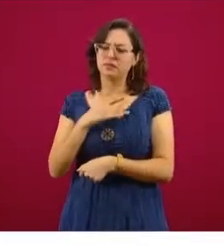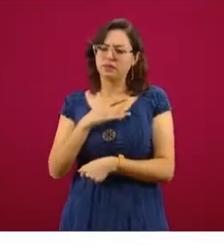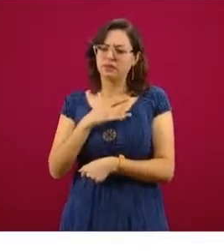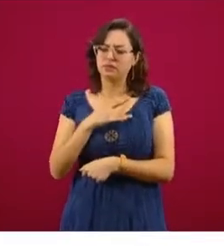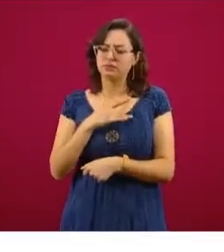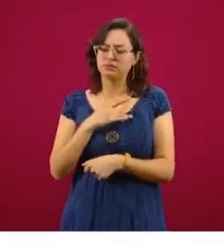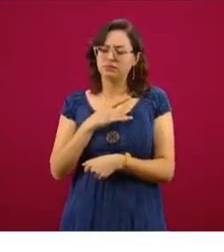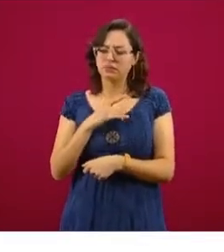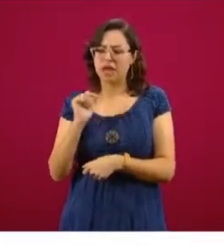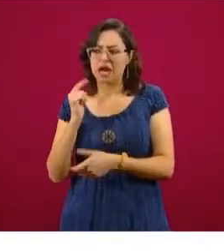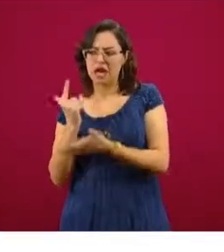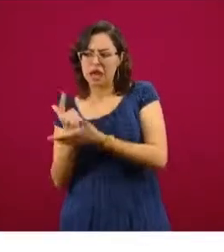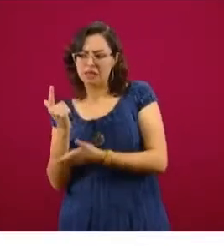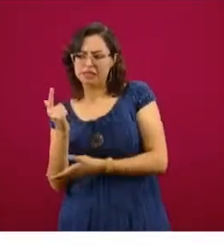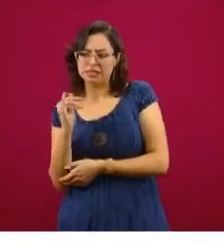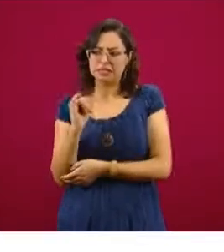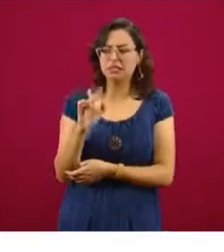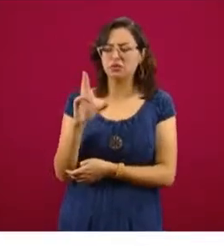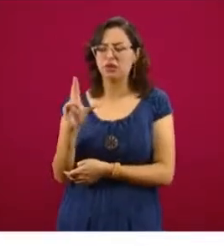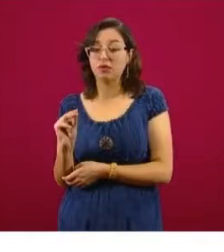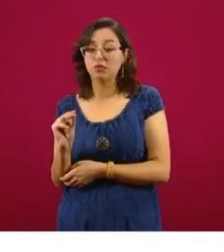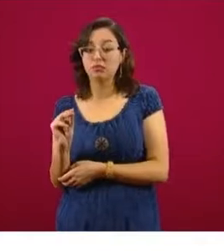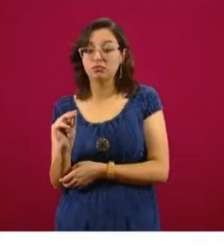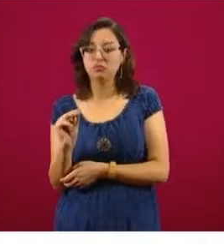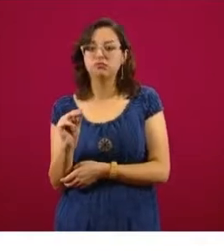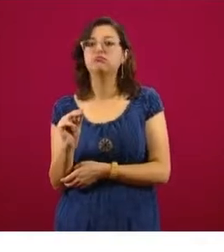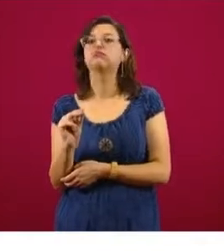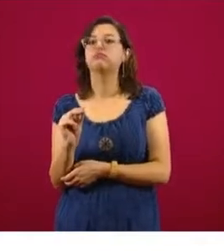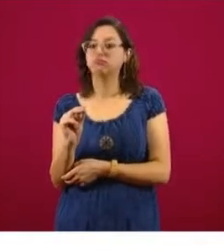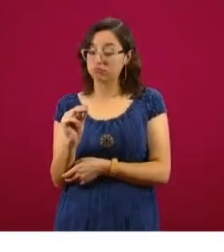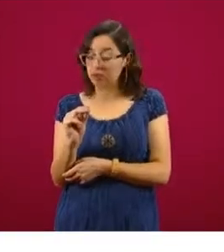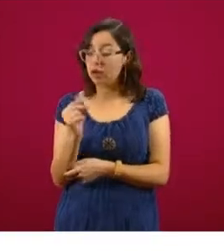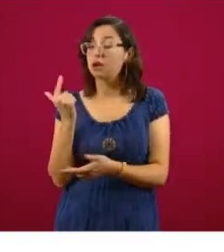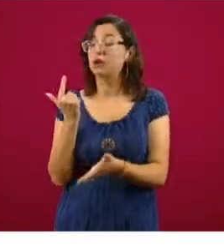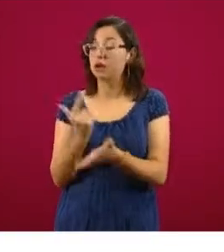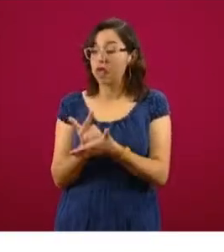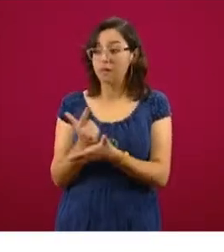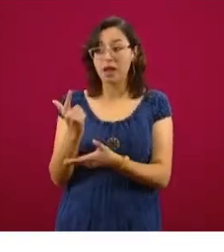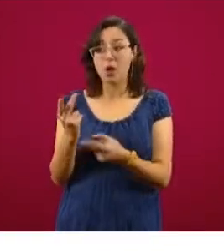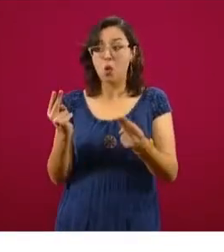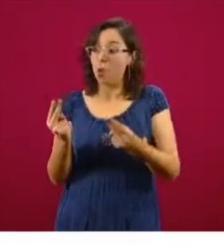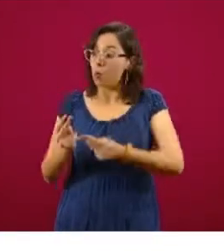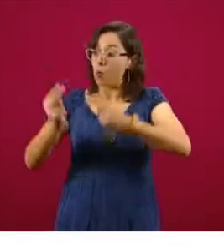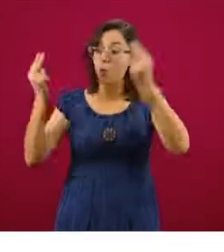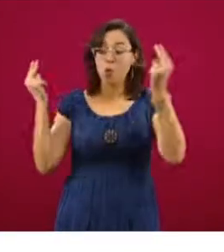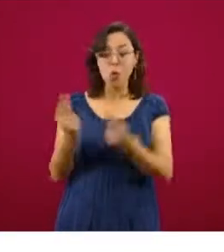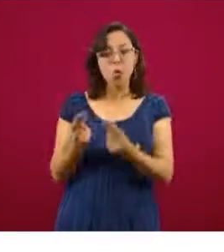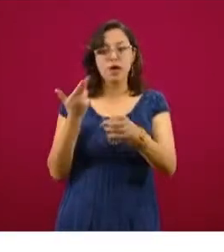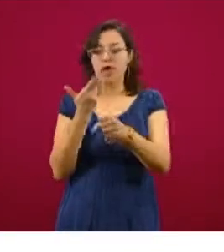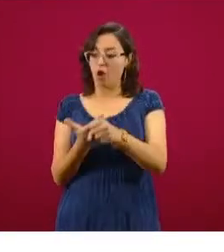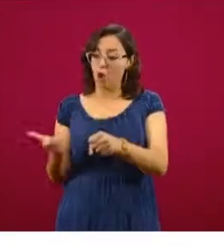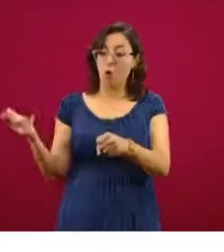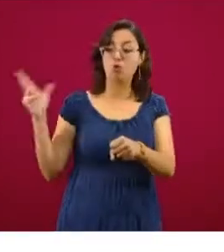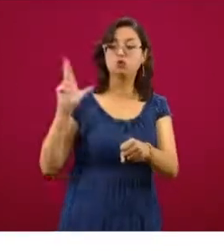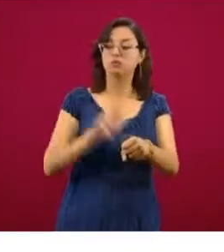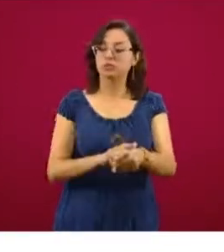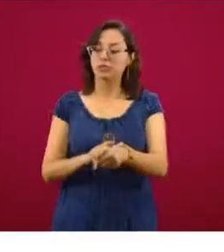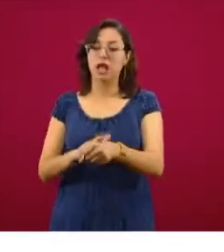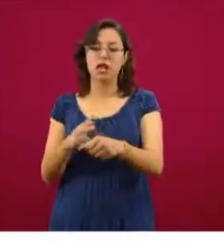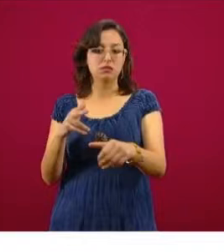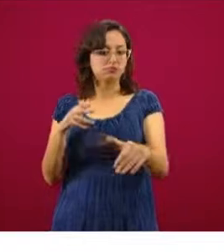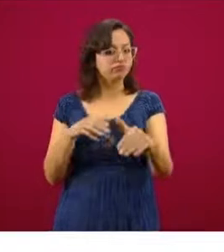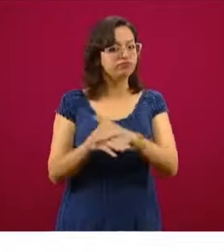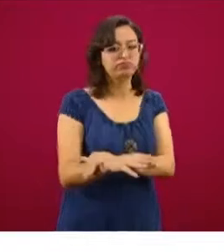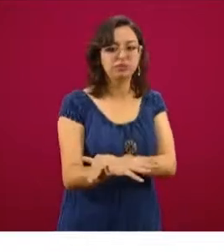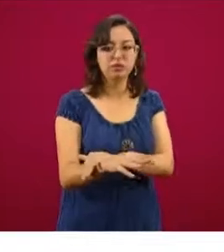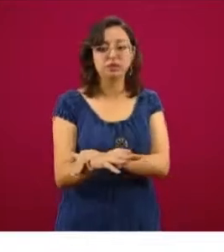el siguiente paso. Cuando ellos determinan que tiene que tener una atención inmediata, urgente, lo que se va a privilegiar